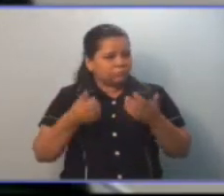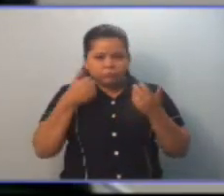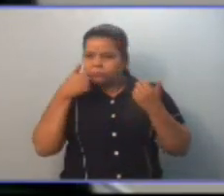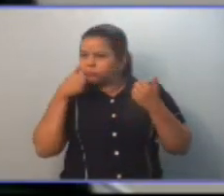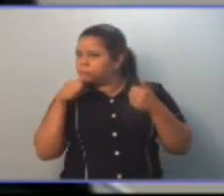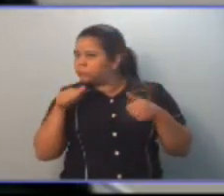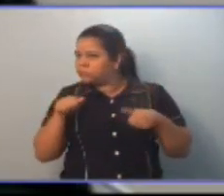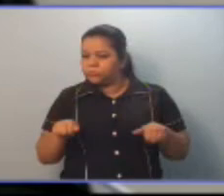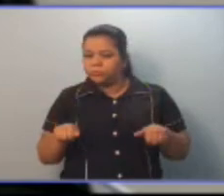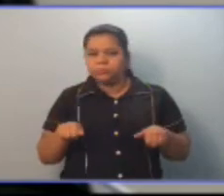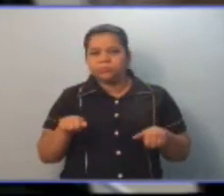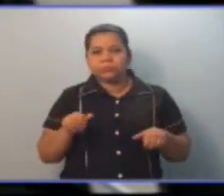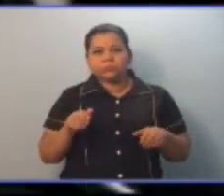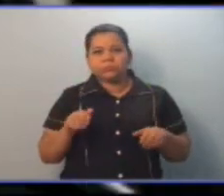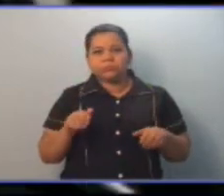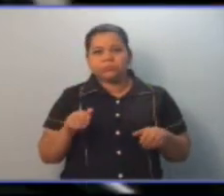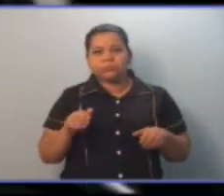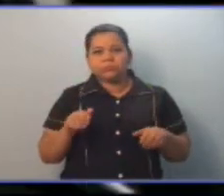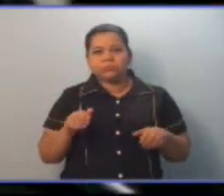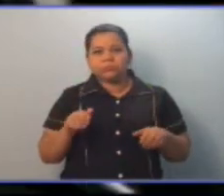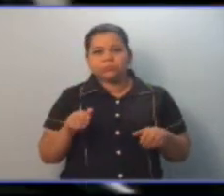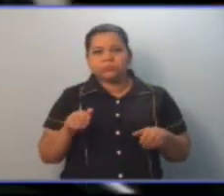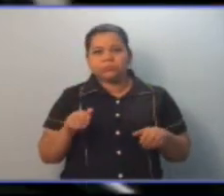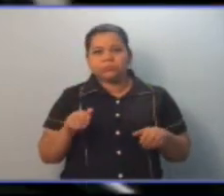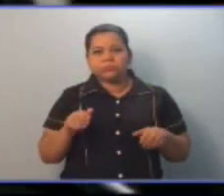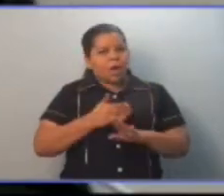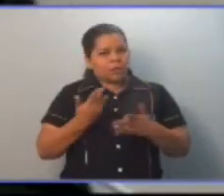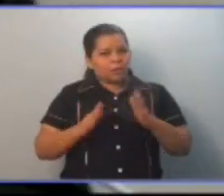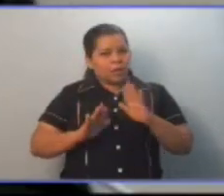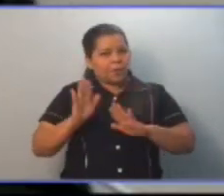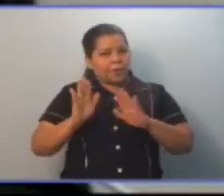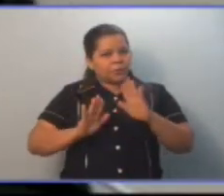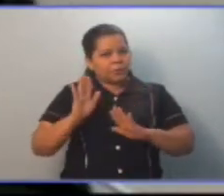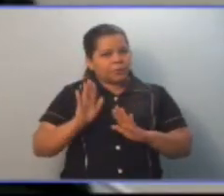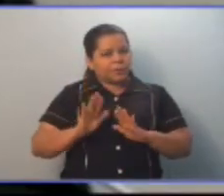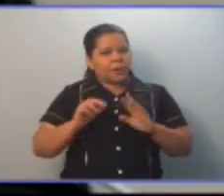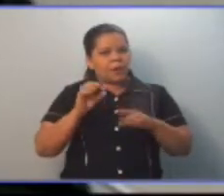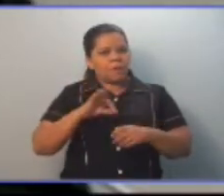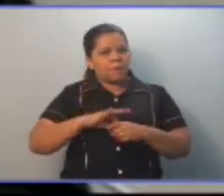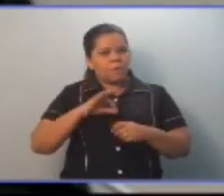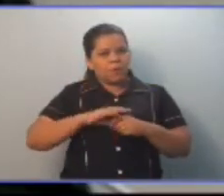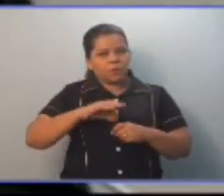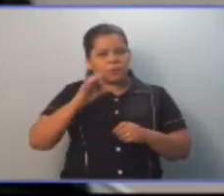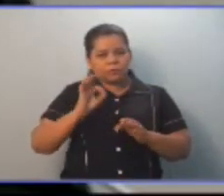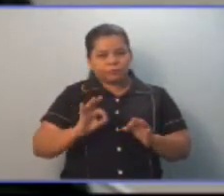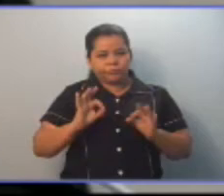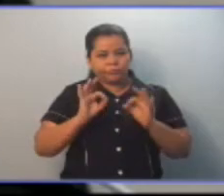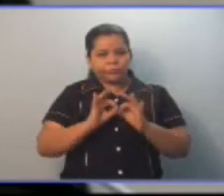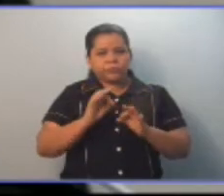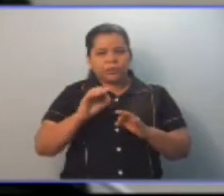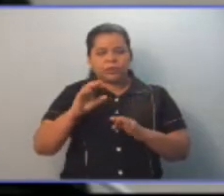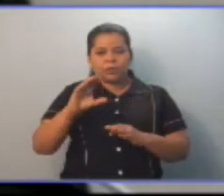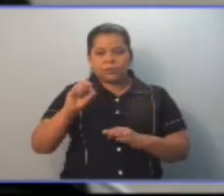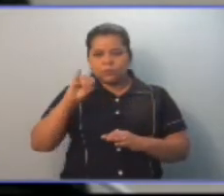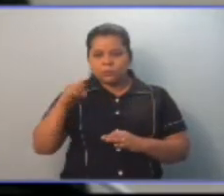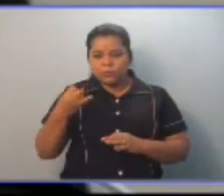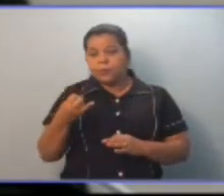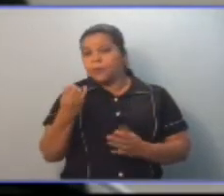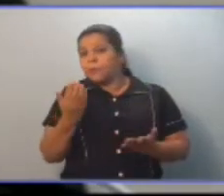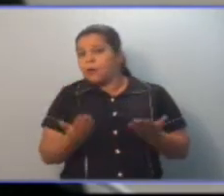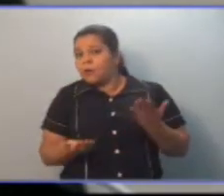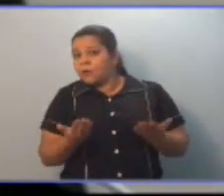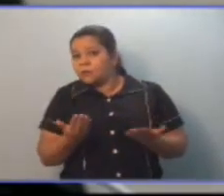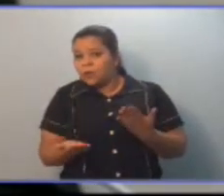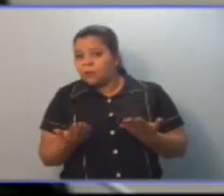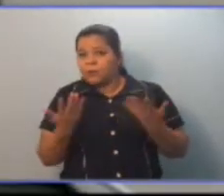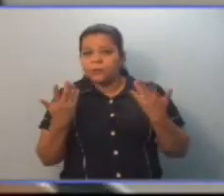si hay alguna sentencia en la que hubiera tenido que participar dando un voto razonado en la Sala de lo Constitucional y si fuera este el caso,